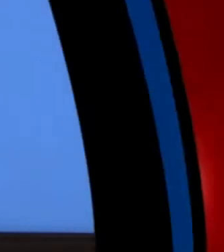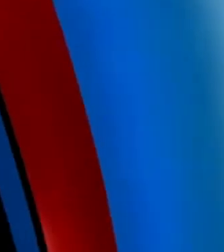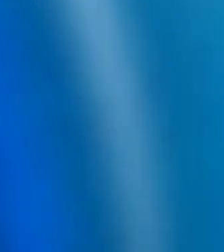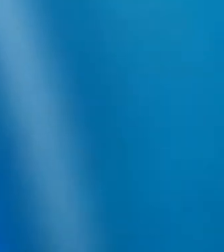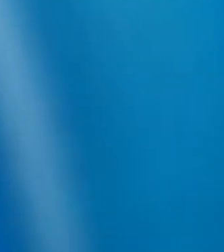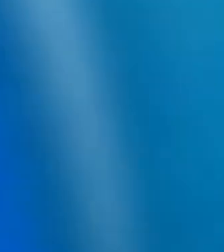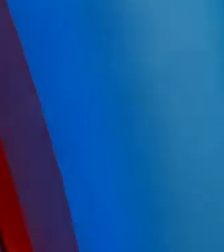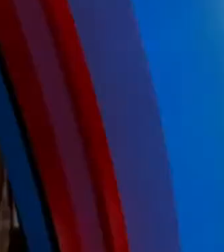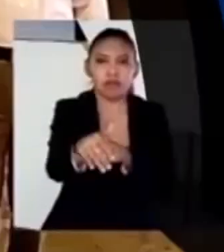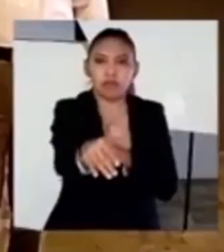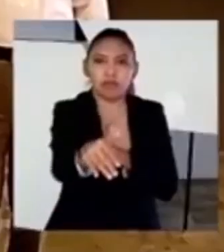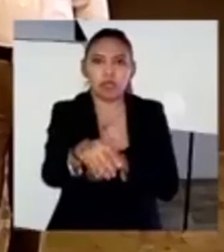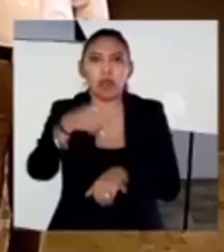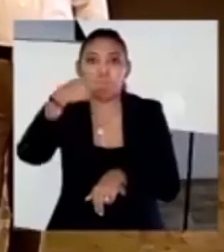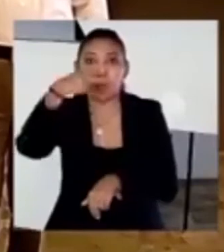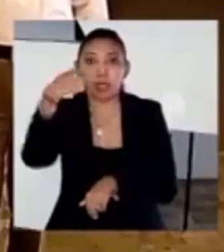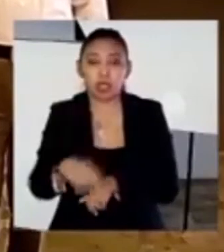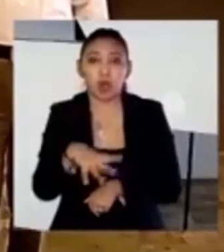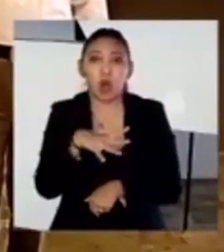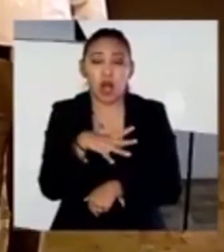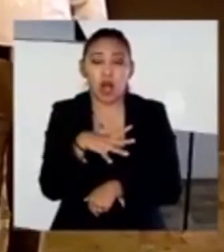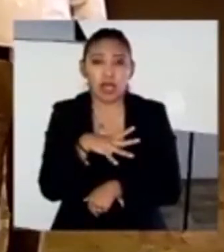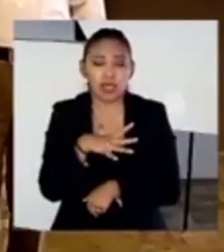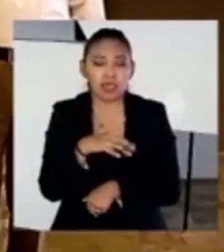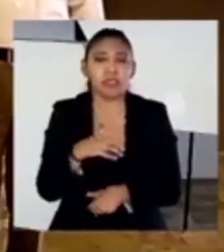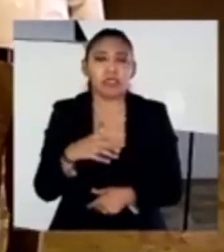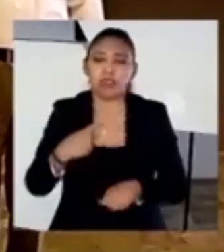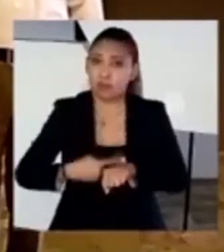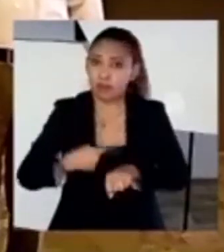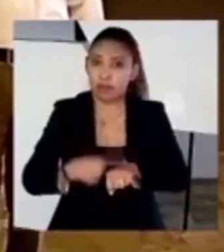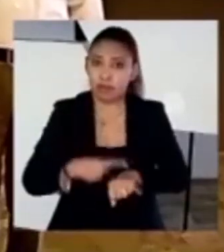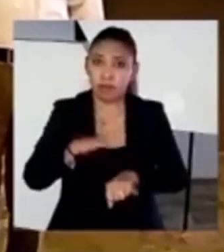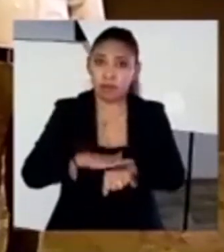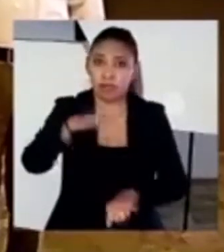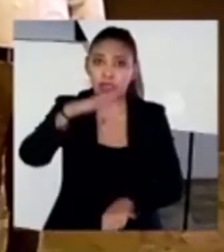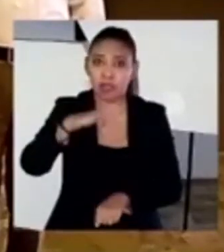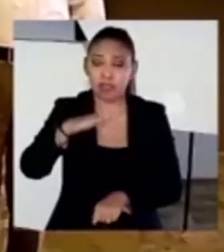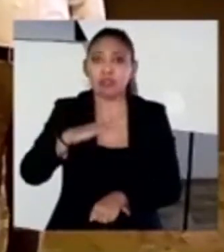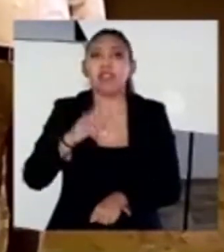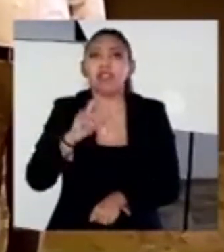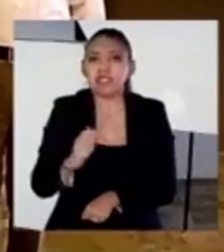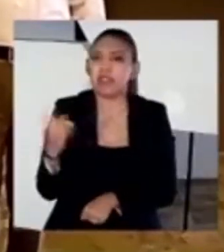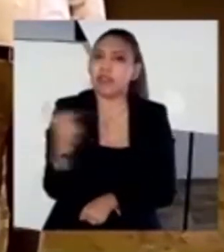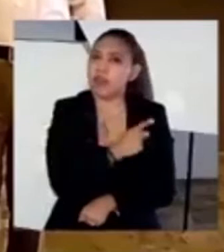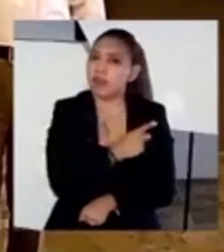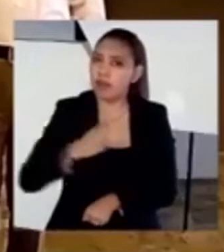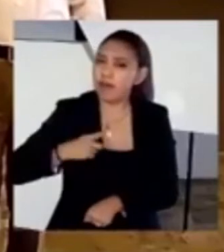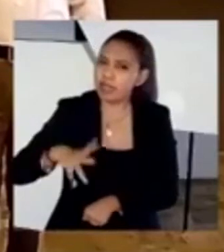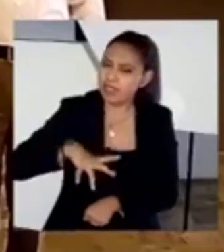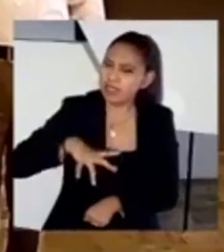fijaron postura. A través de la presidenta municipal de Copándaro, Violeta